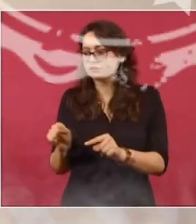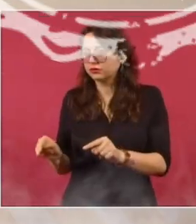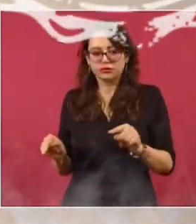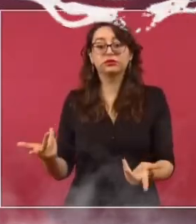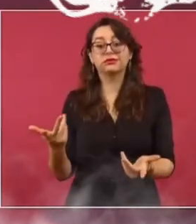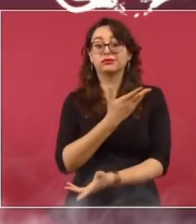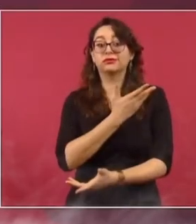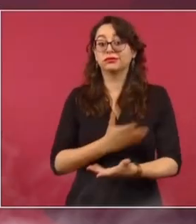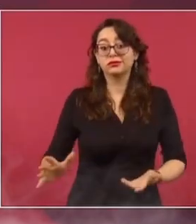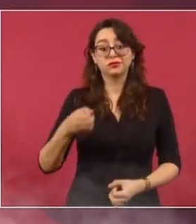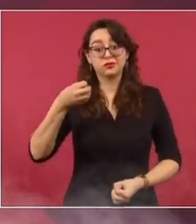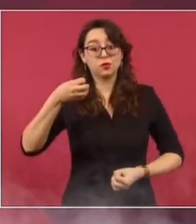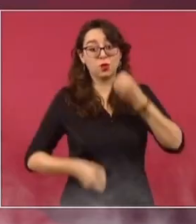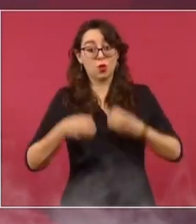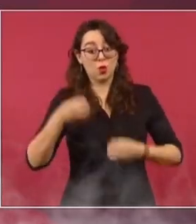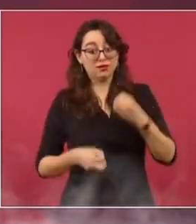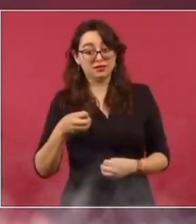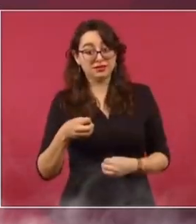el Poder Judicial no